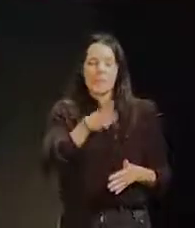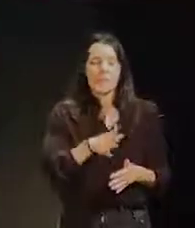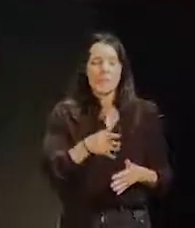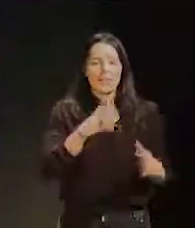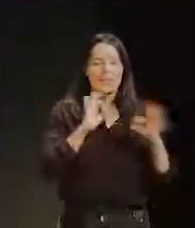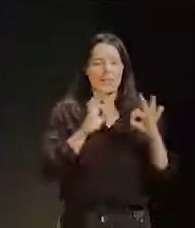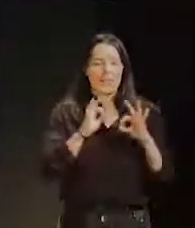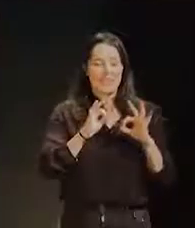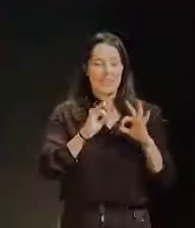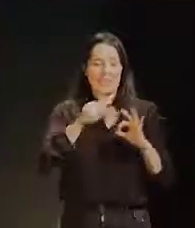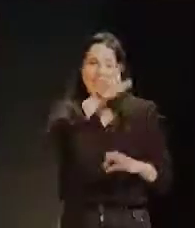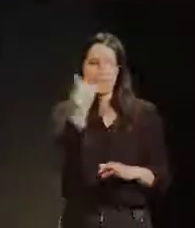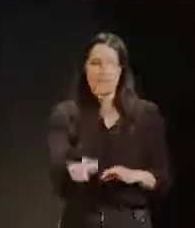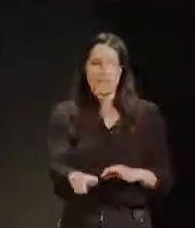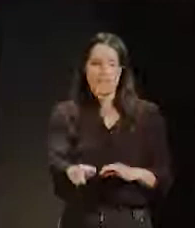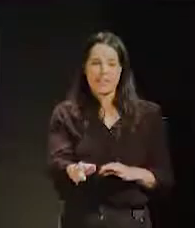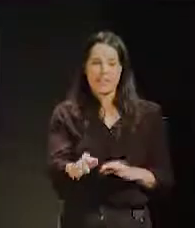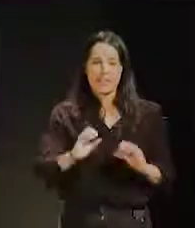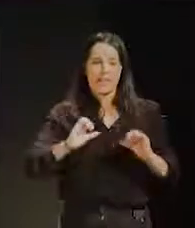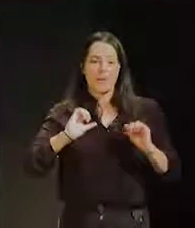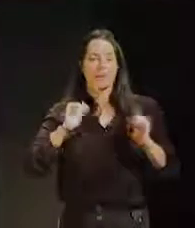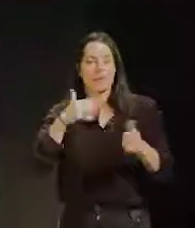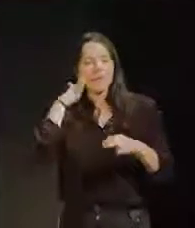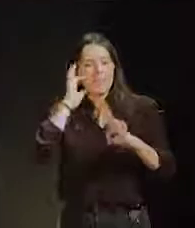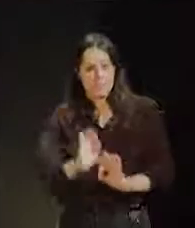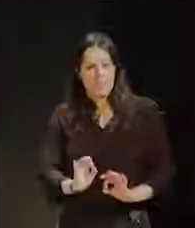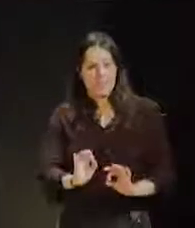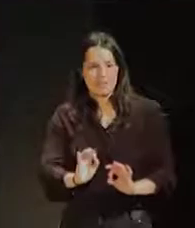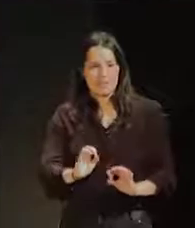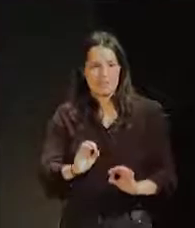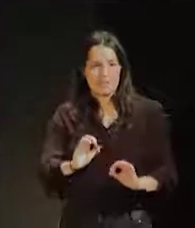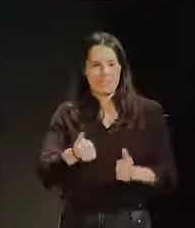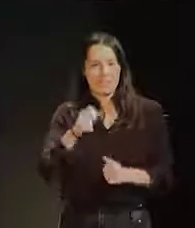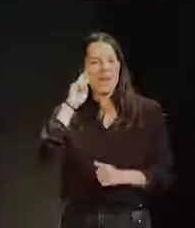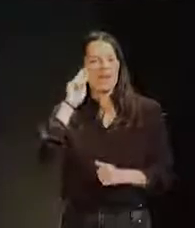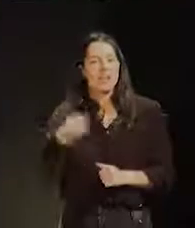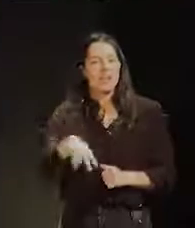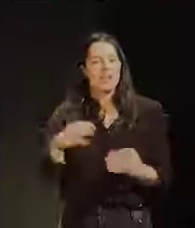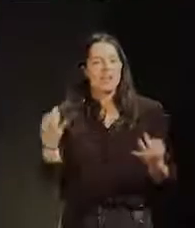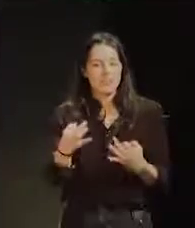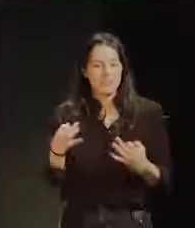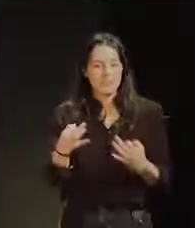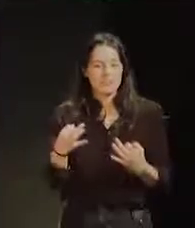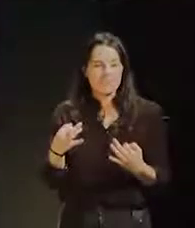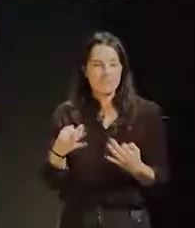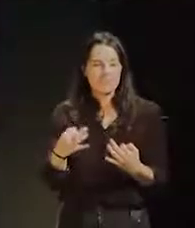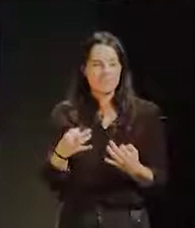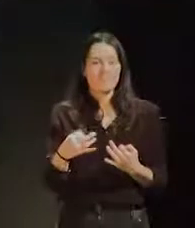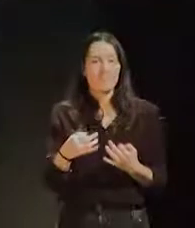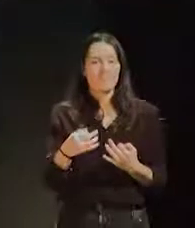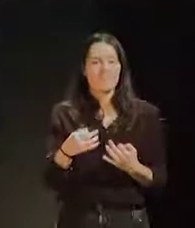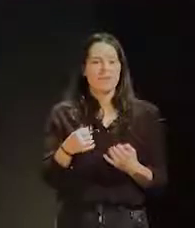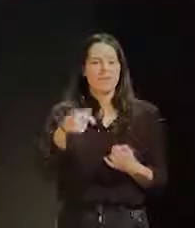el teatro italiano está empezando realmente a reconocer que hay esta muchísima